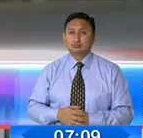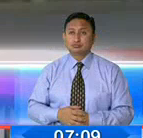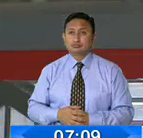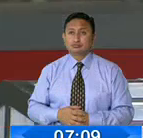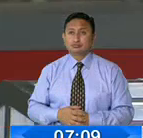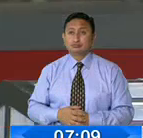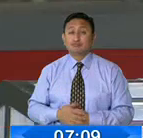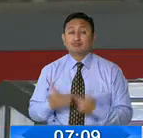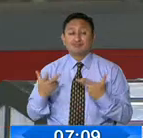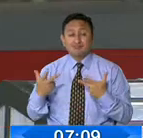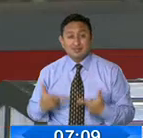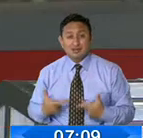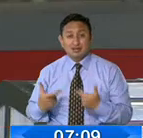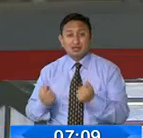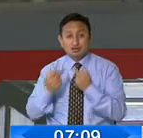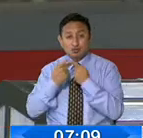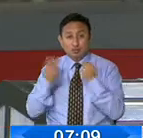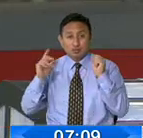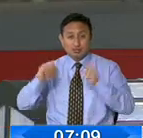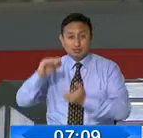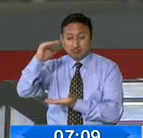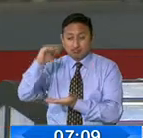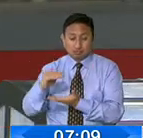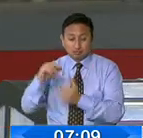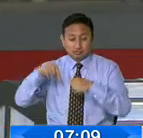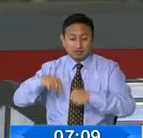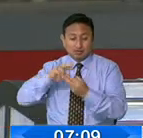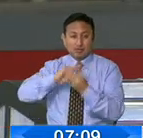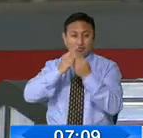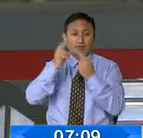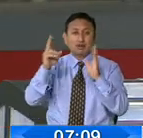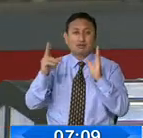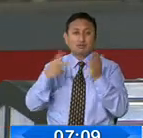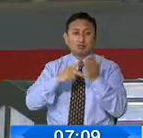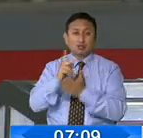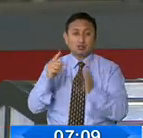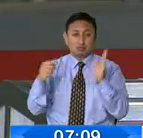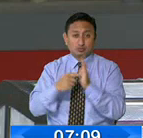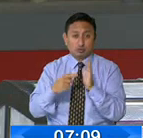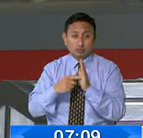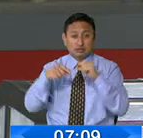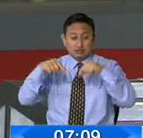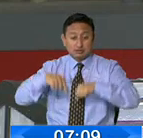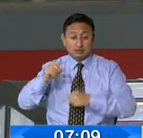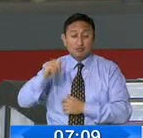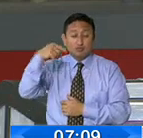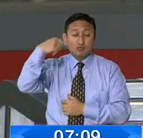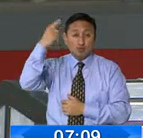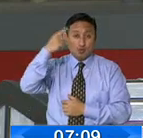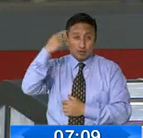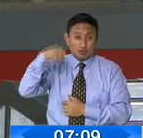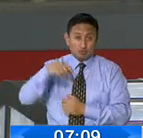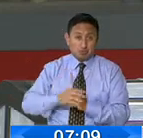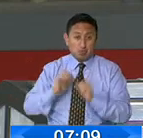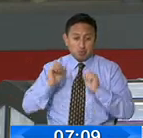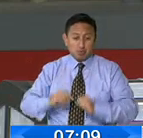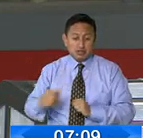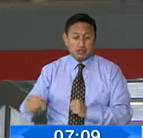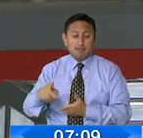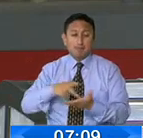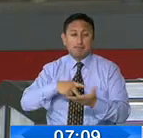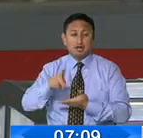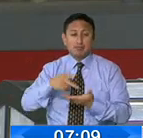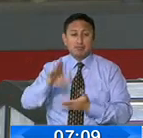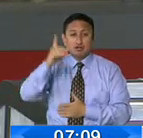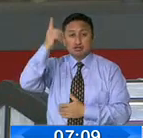Reducción del gasto público o una reforma tributaria serían las alternativas que tendrá el próximo gobierno para enfrentar el pago de